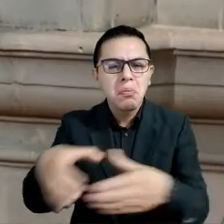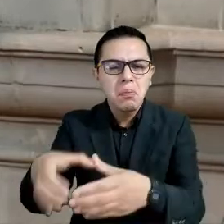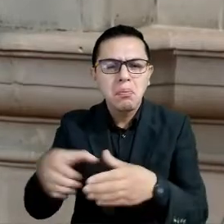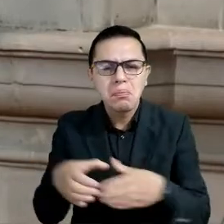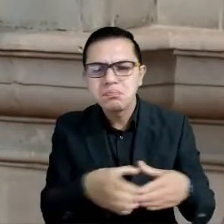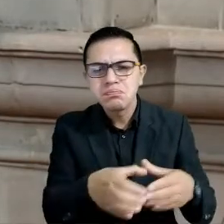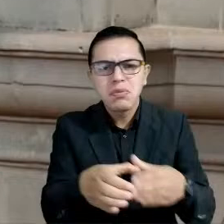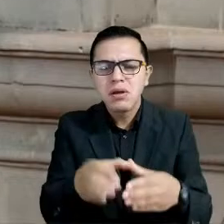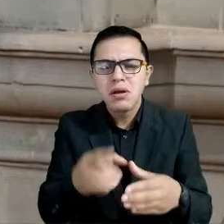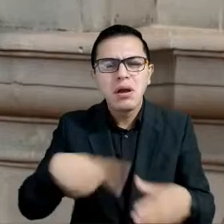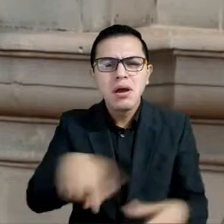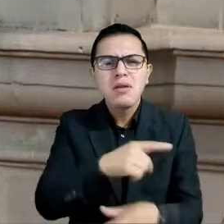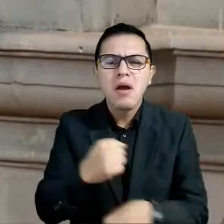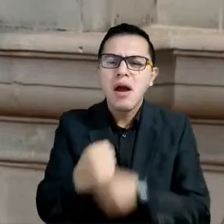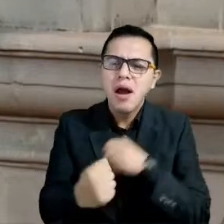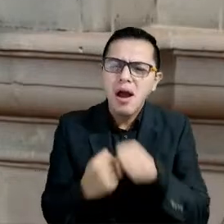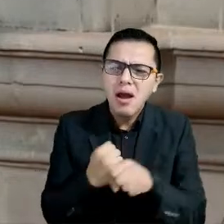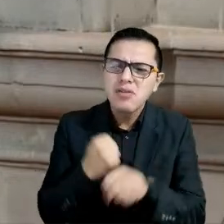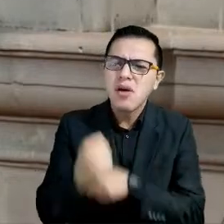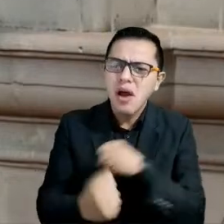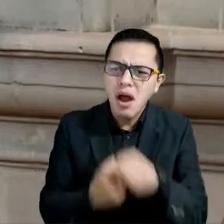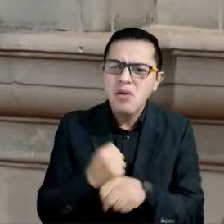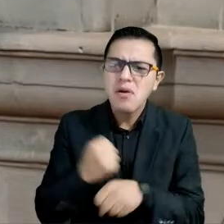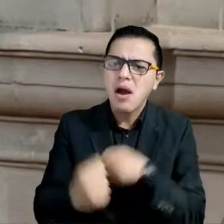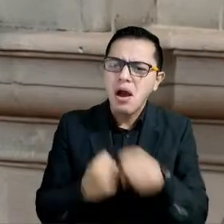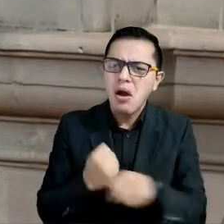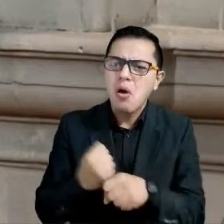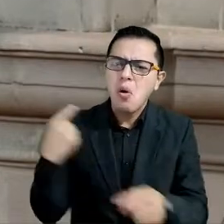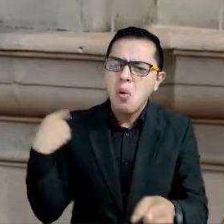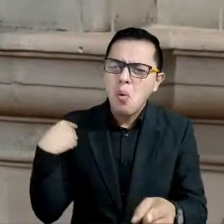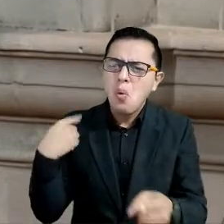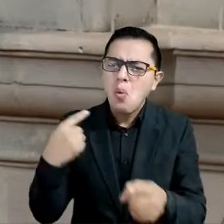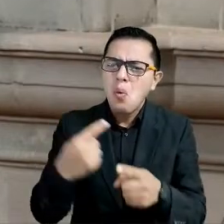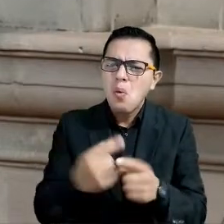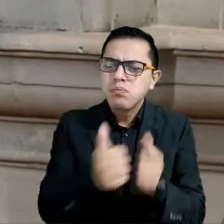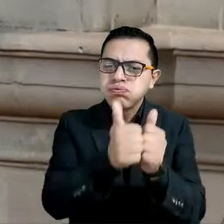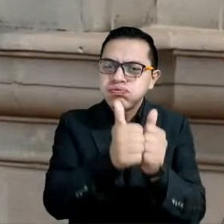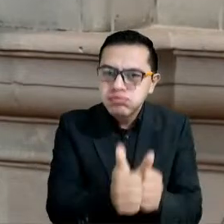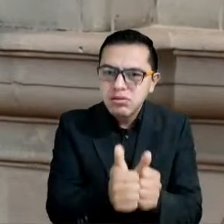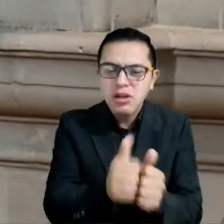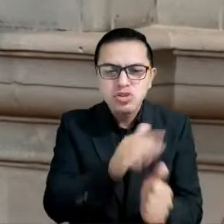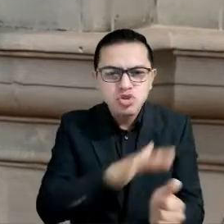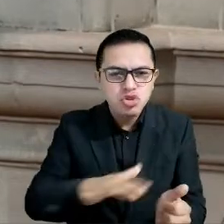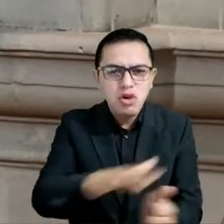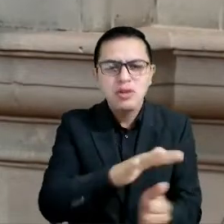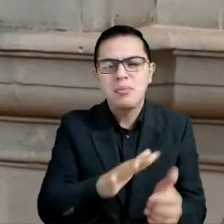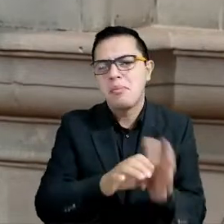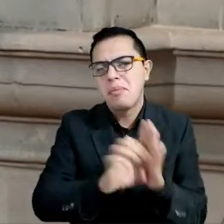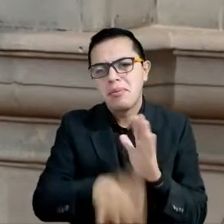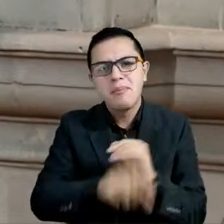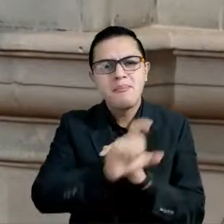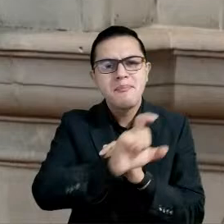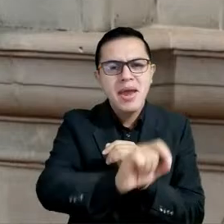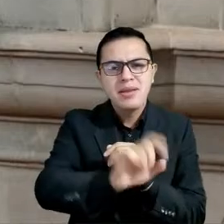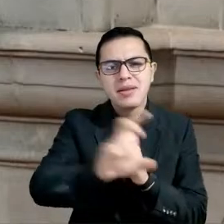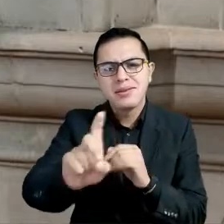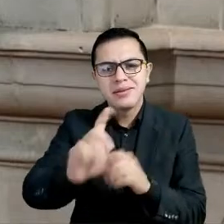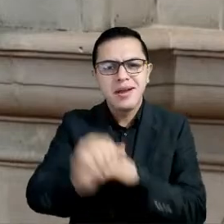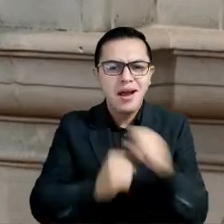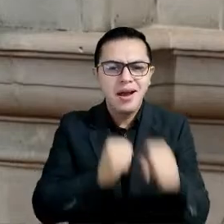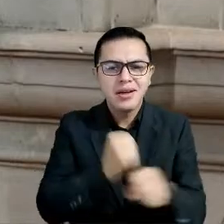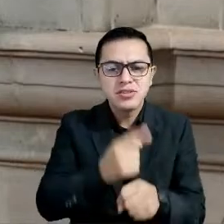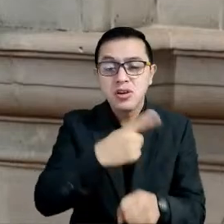muchísimos años de ya existir, 20, 30 años, colonias completas con a veces cientos de miles